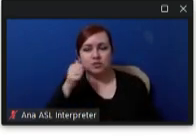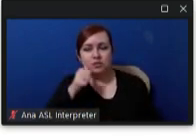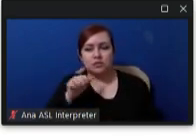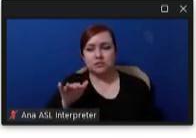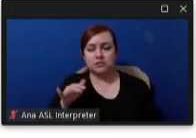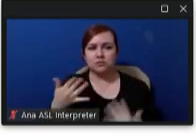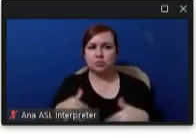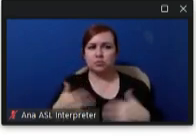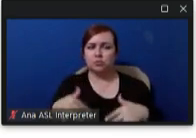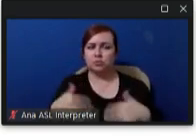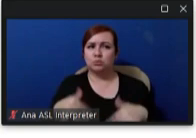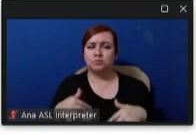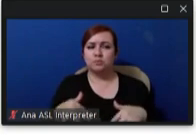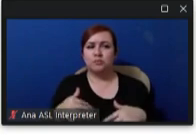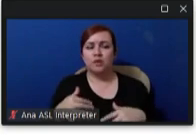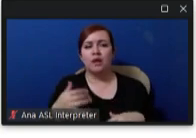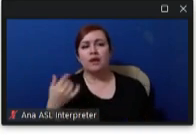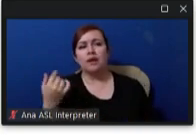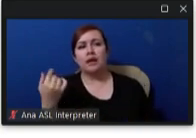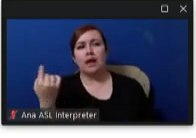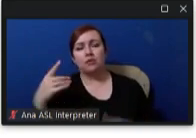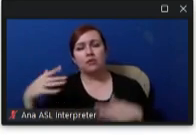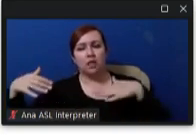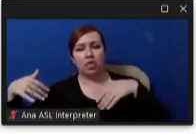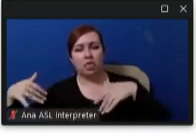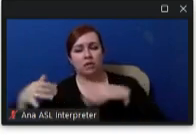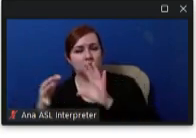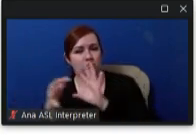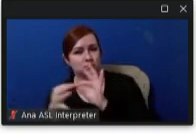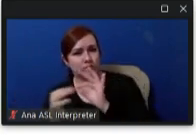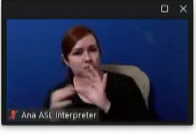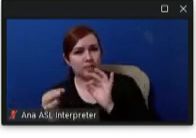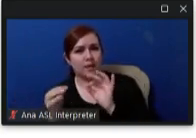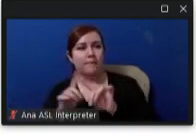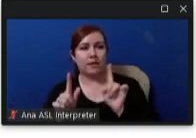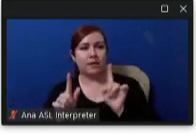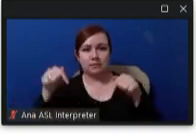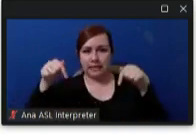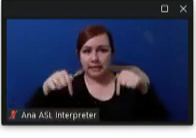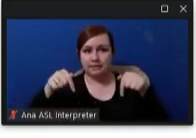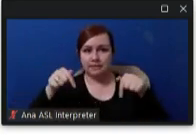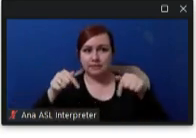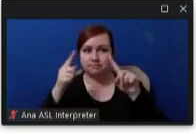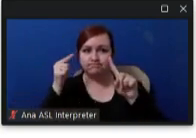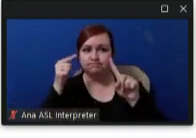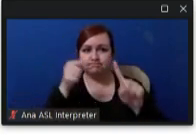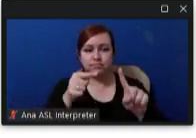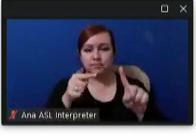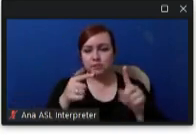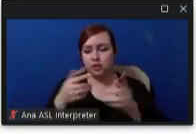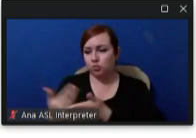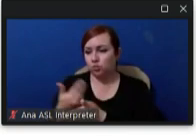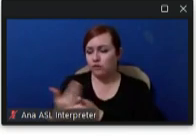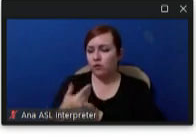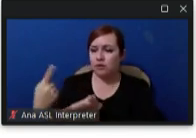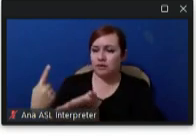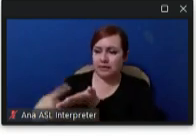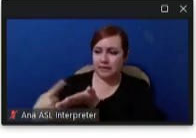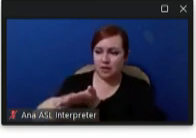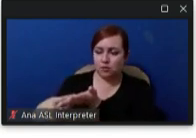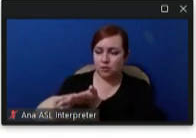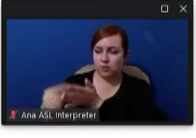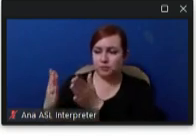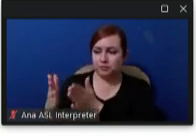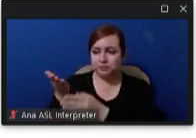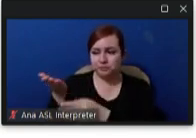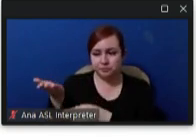en la conversación de la audiencia, pero que está, es latente y seguramente nuestro nuevo relator Redesca se referiría a él, y